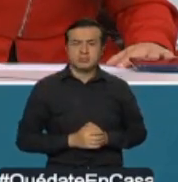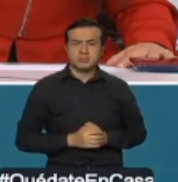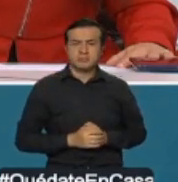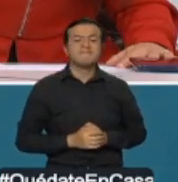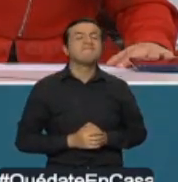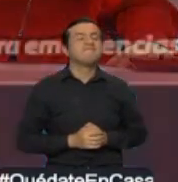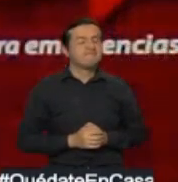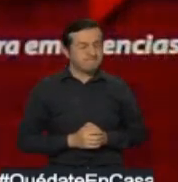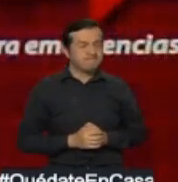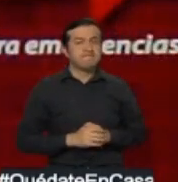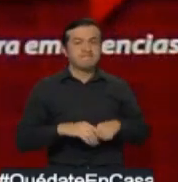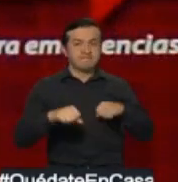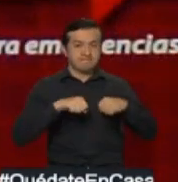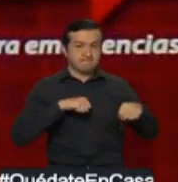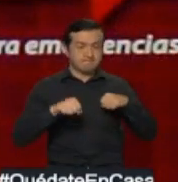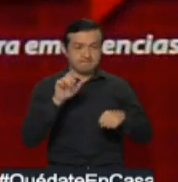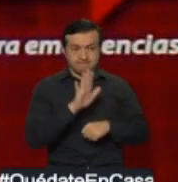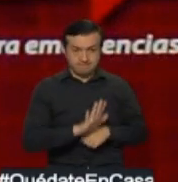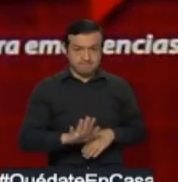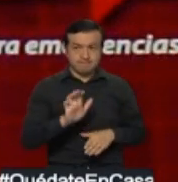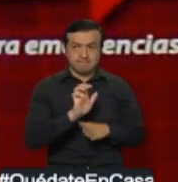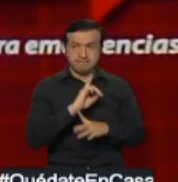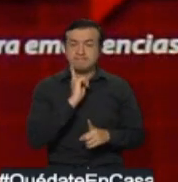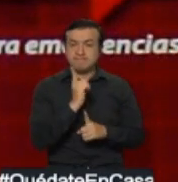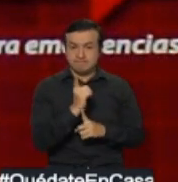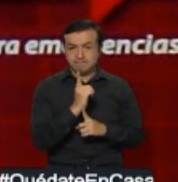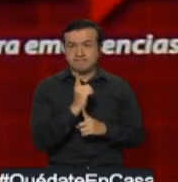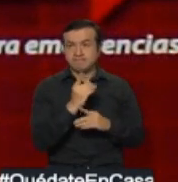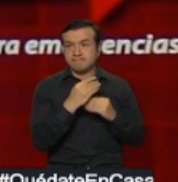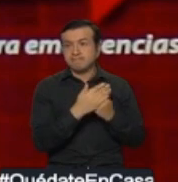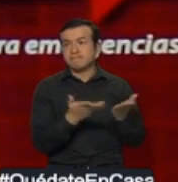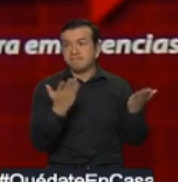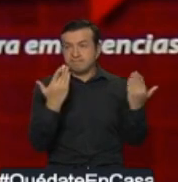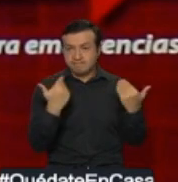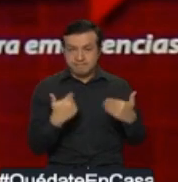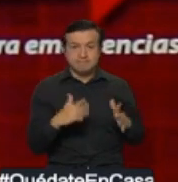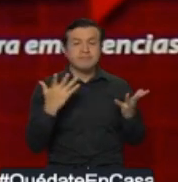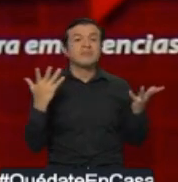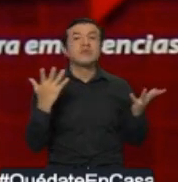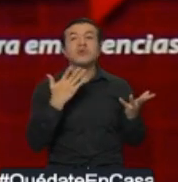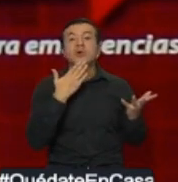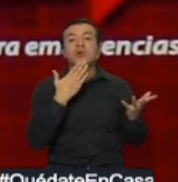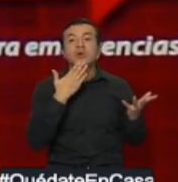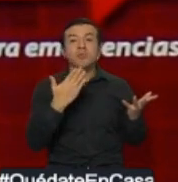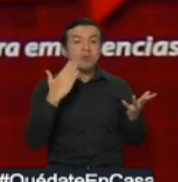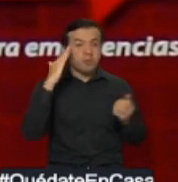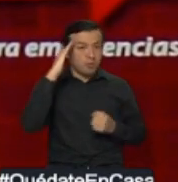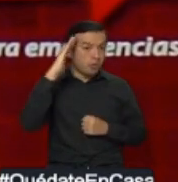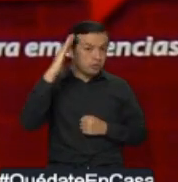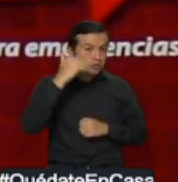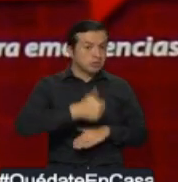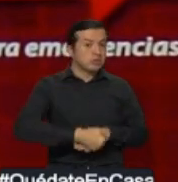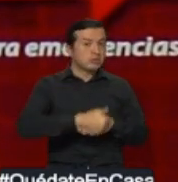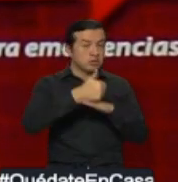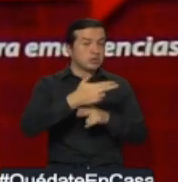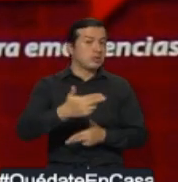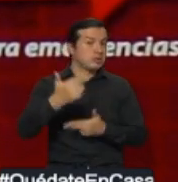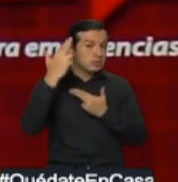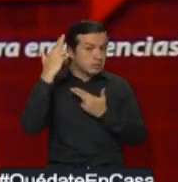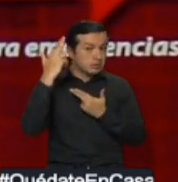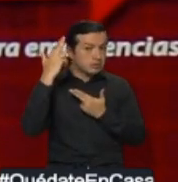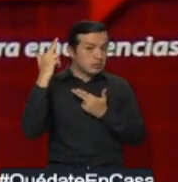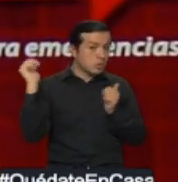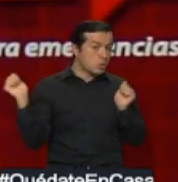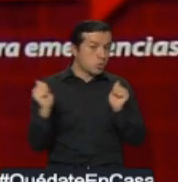Sí, tenemos estos operativos a escala nacional, como usted bien lo dice, intendentes, jefes políticos, comisarios, acompañados